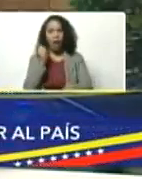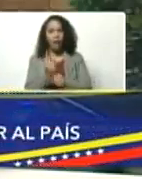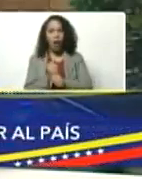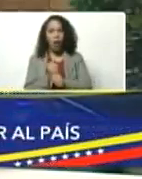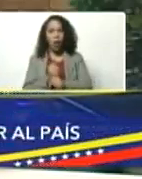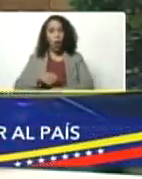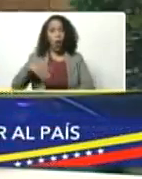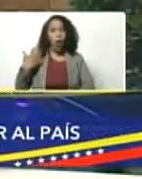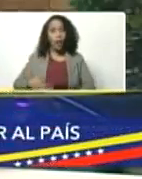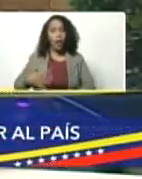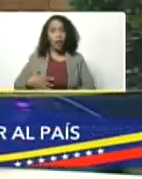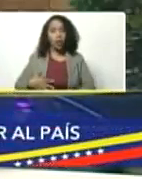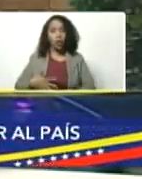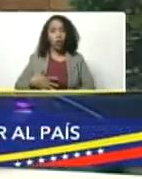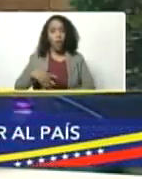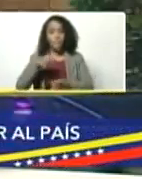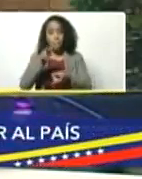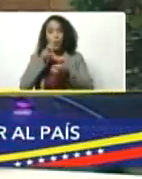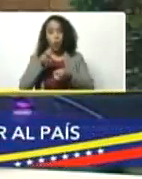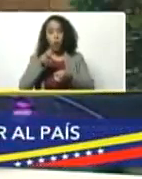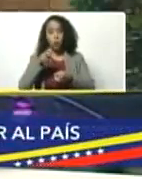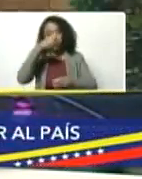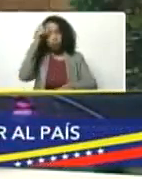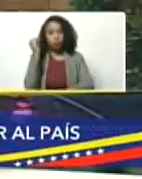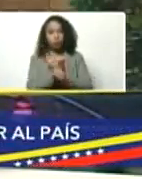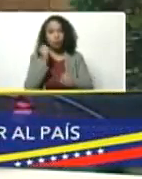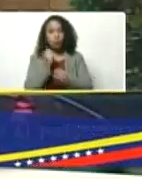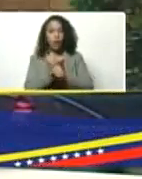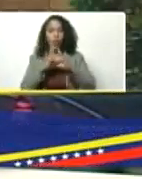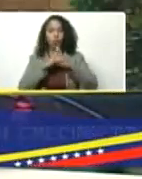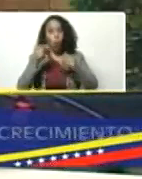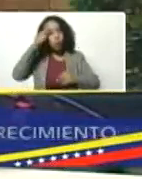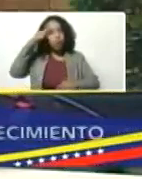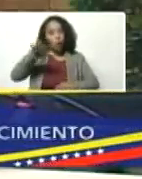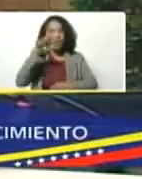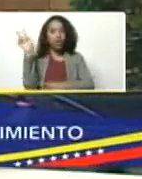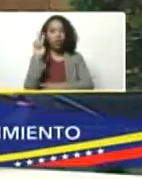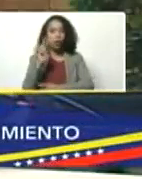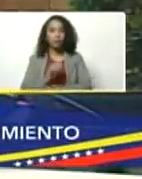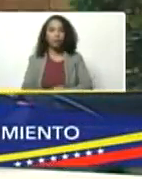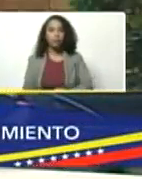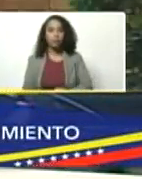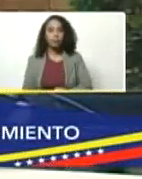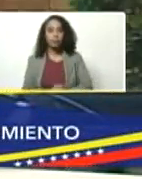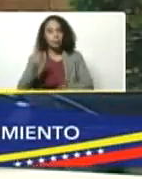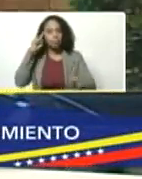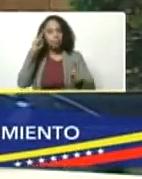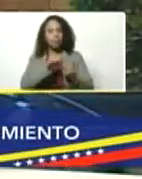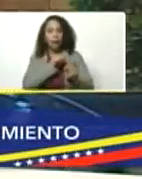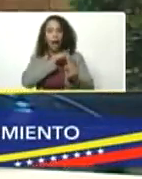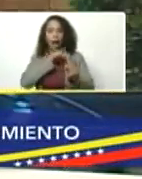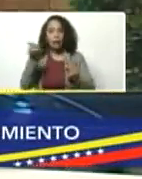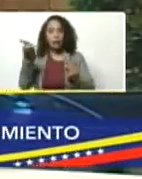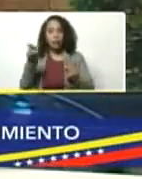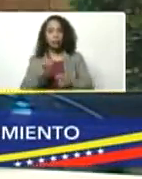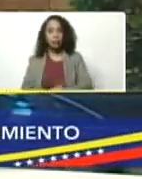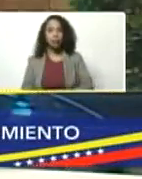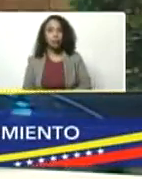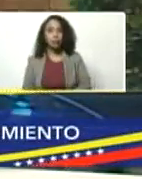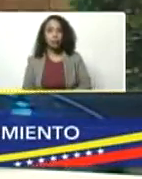derechos salariales de la clase obrera y de todo el pueblo de Venezuela, apuntando hacia allá.